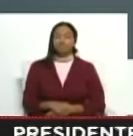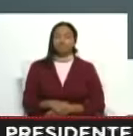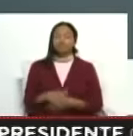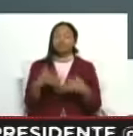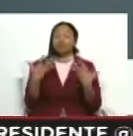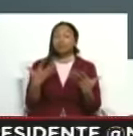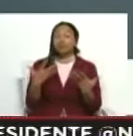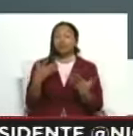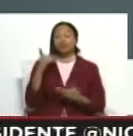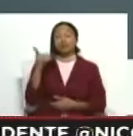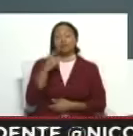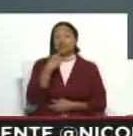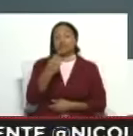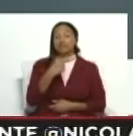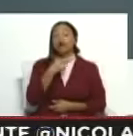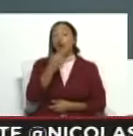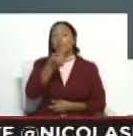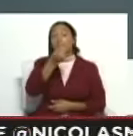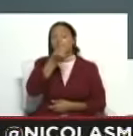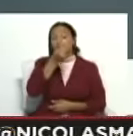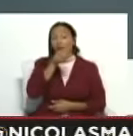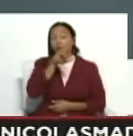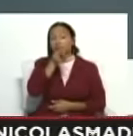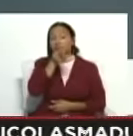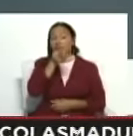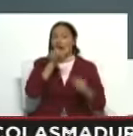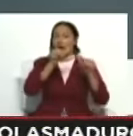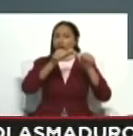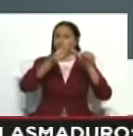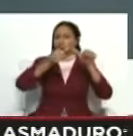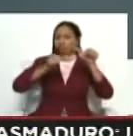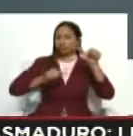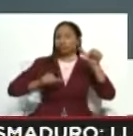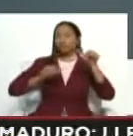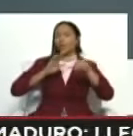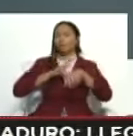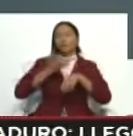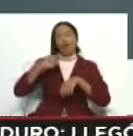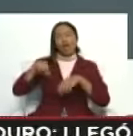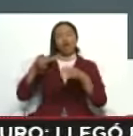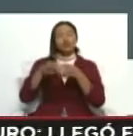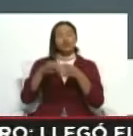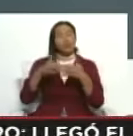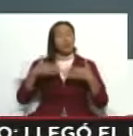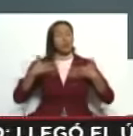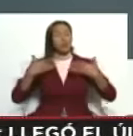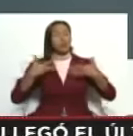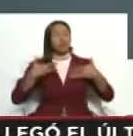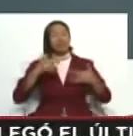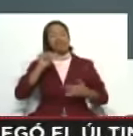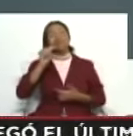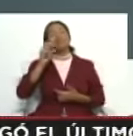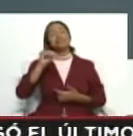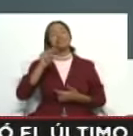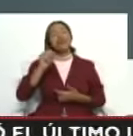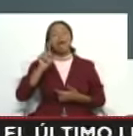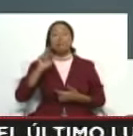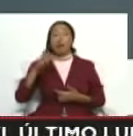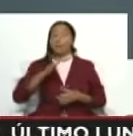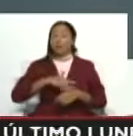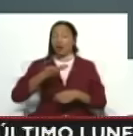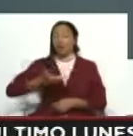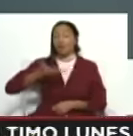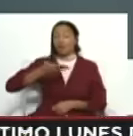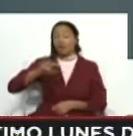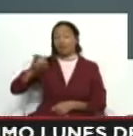vean cómo abiertamente en los audios refieren que está muy contento Samar y el equipo, y vea cómo él decía que era importante que la